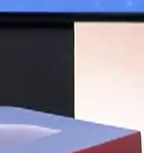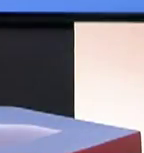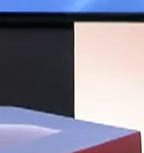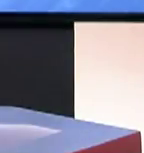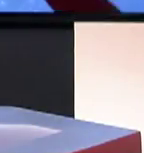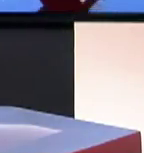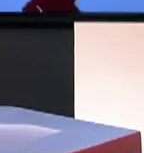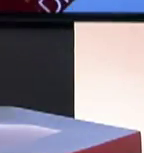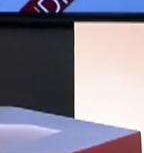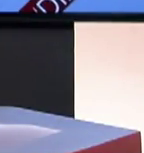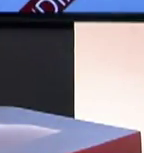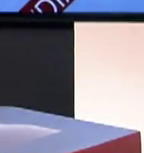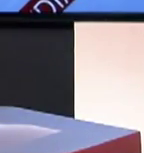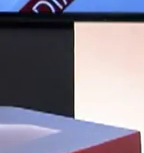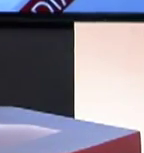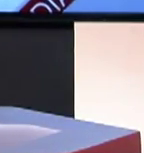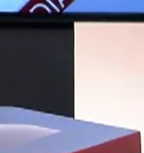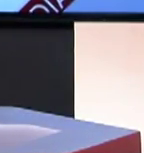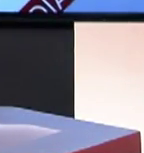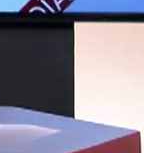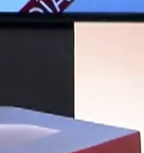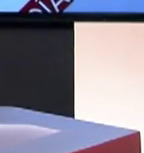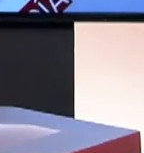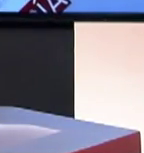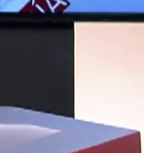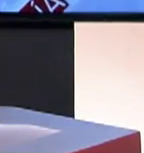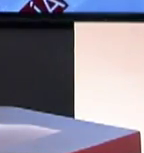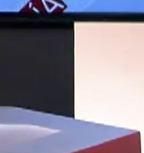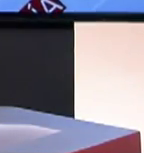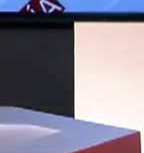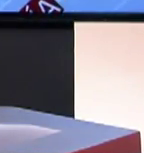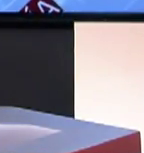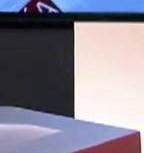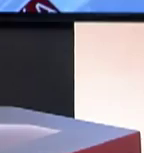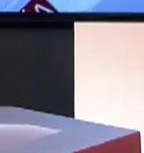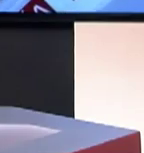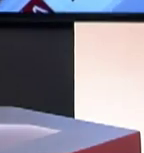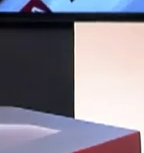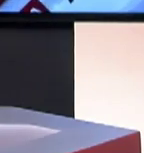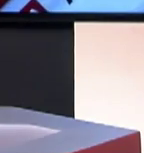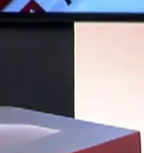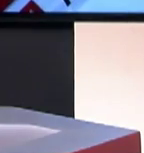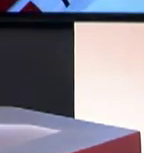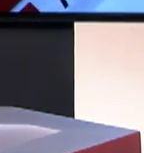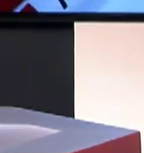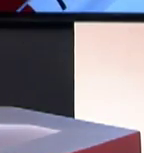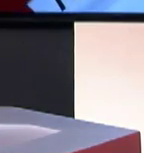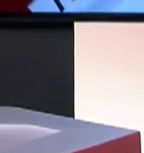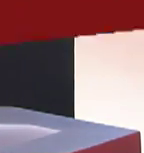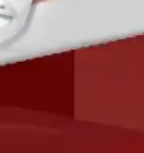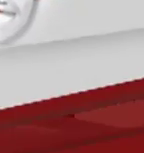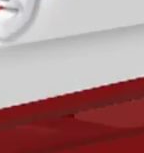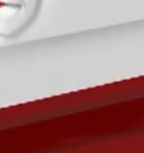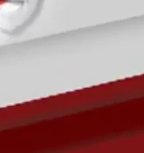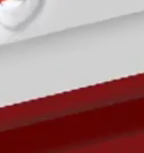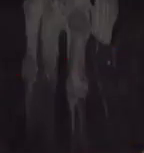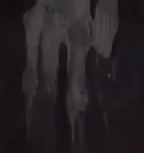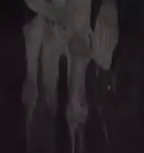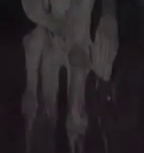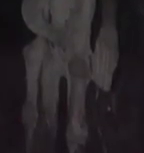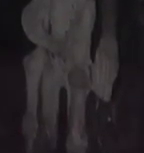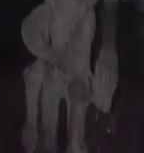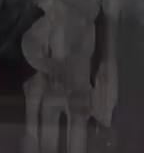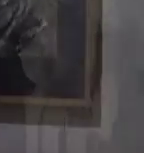Y un recorrido por las múltiples facetas del artista tapatío Chucho Reyes se presenta en el Palacio de Bellas Artes. La